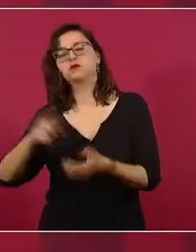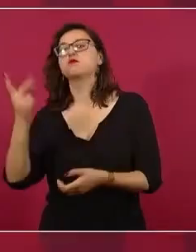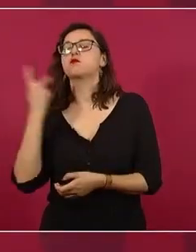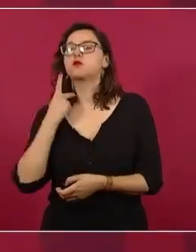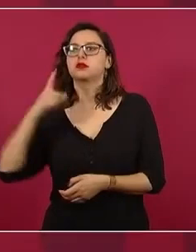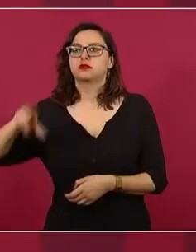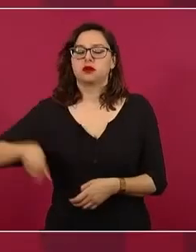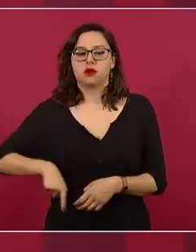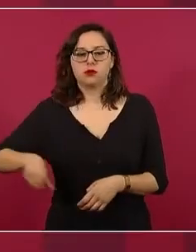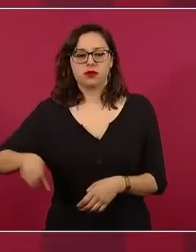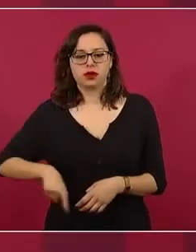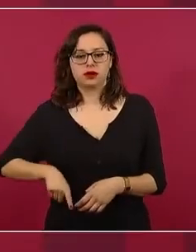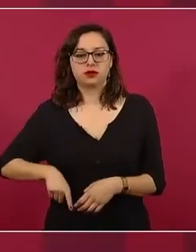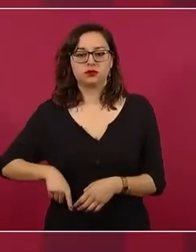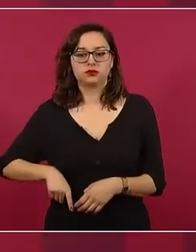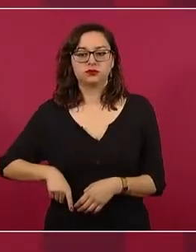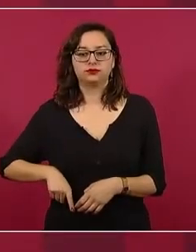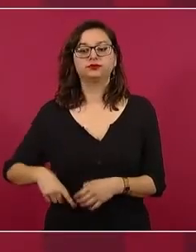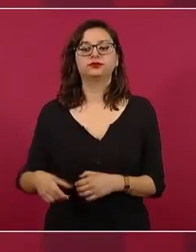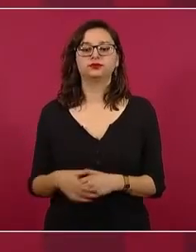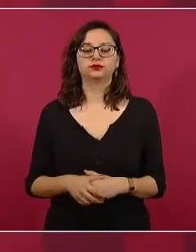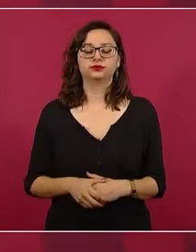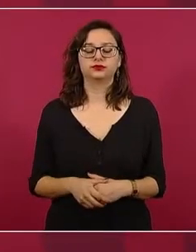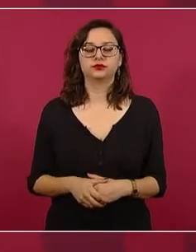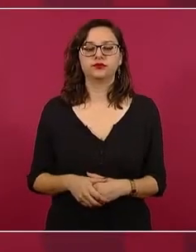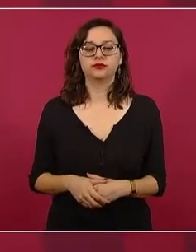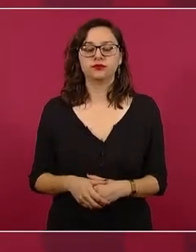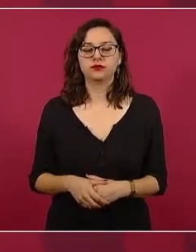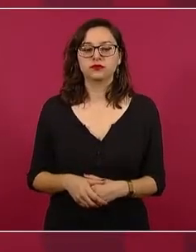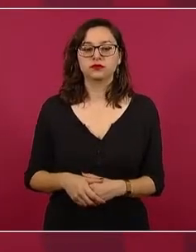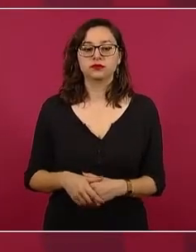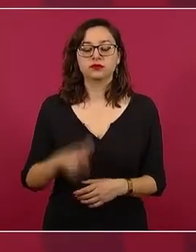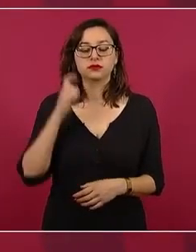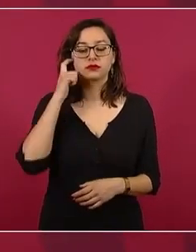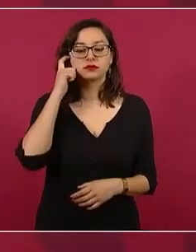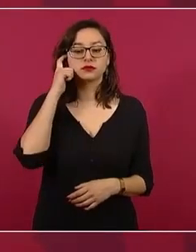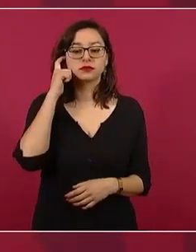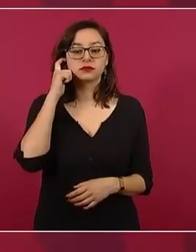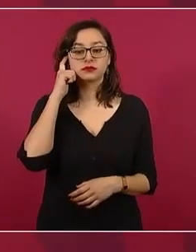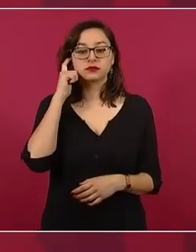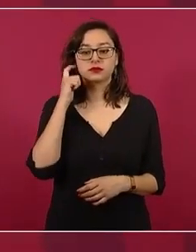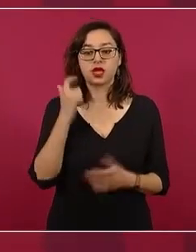Decir que son nuevos tiempos,